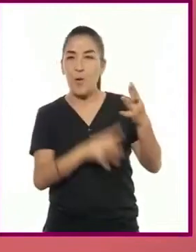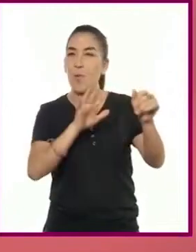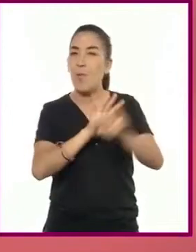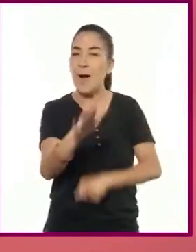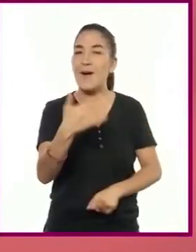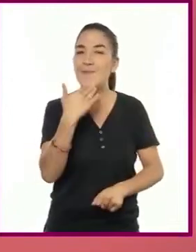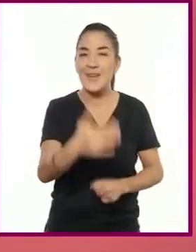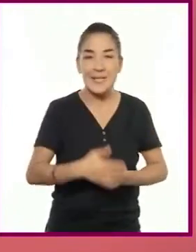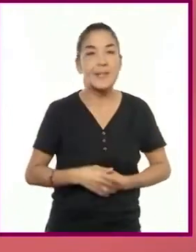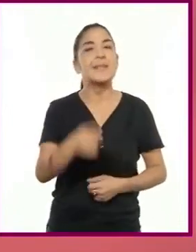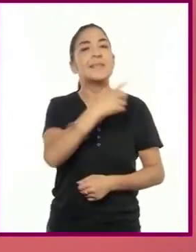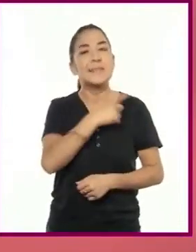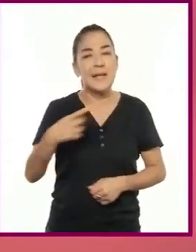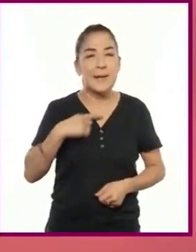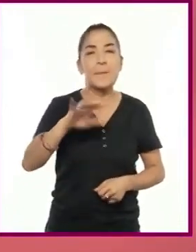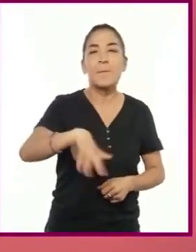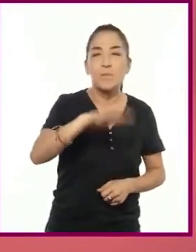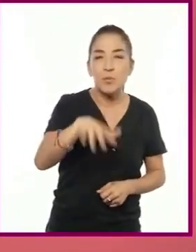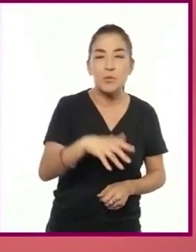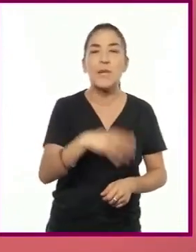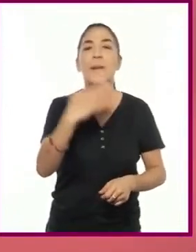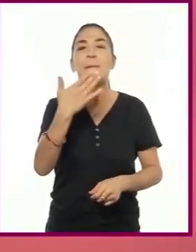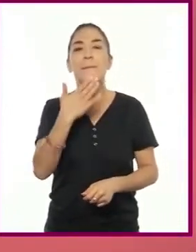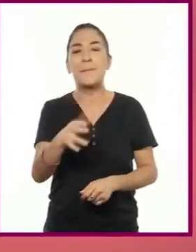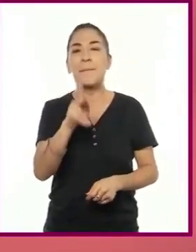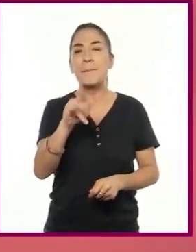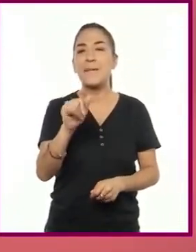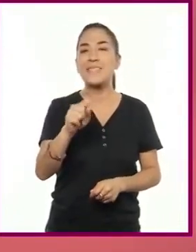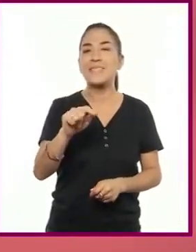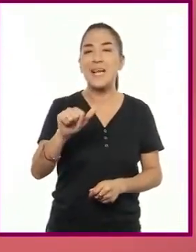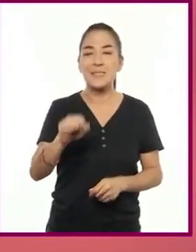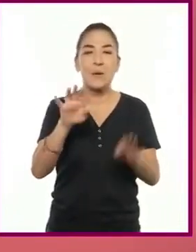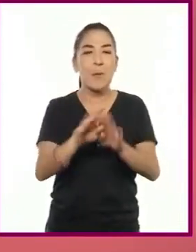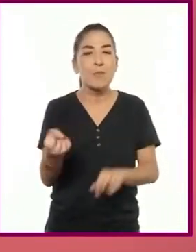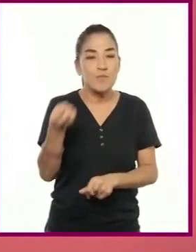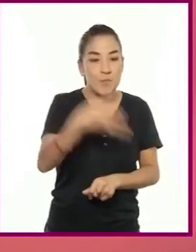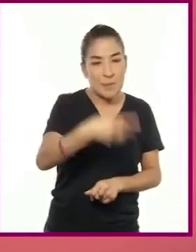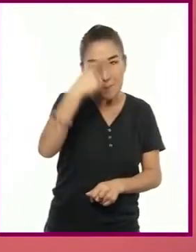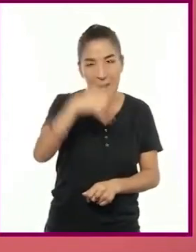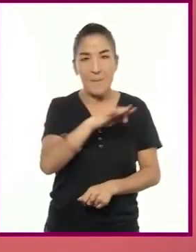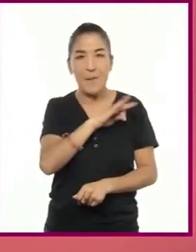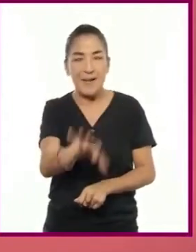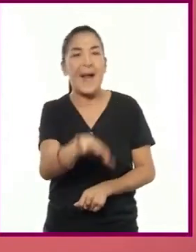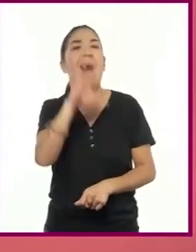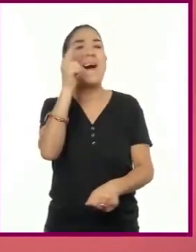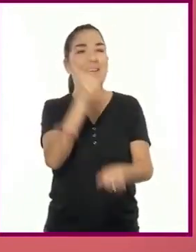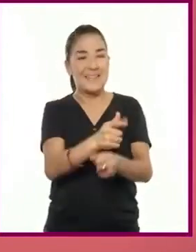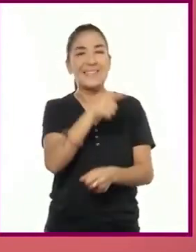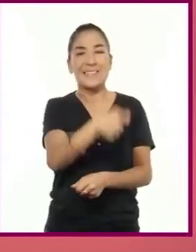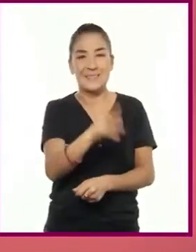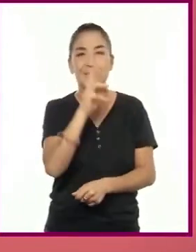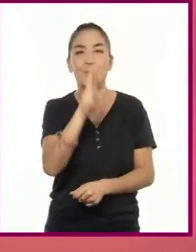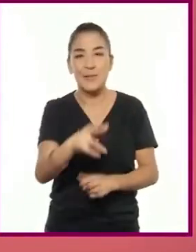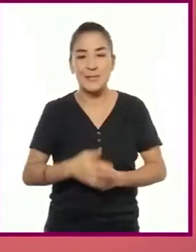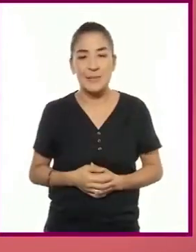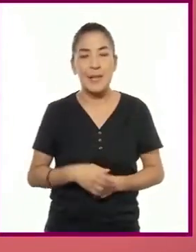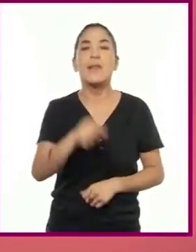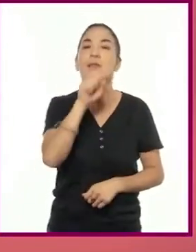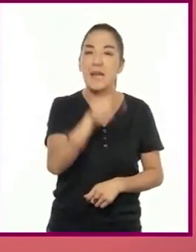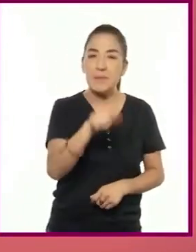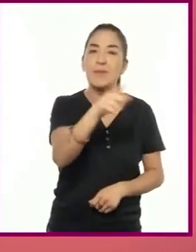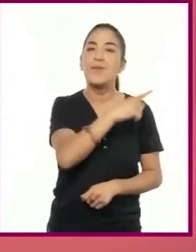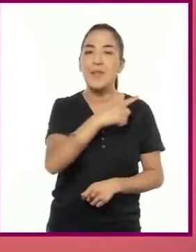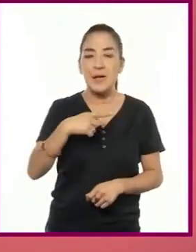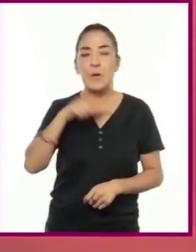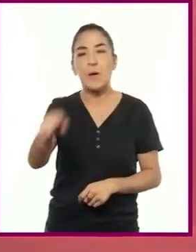expresión. Hay que buscar las pistas que permiten identificarlas. Y recuerden que además tendrán que mudar lo